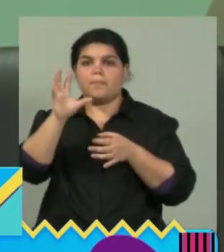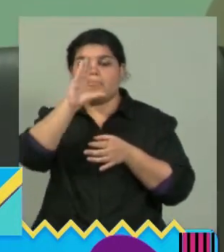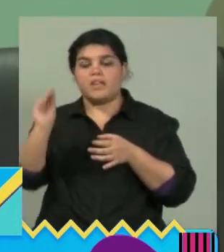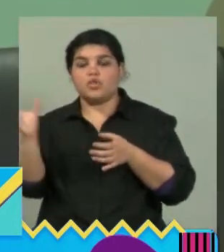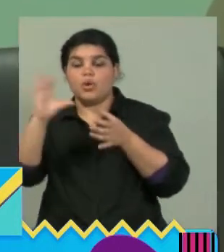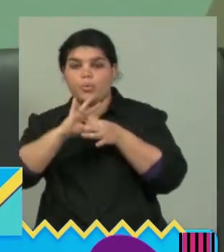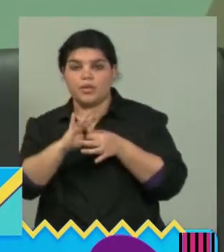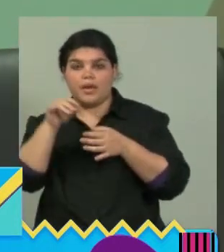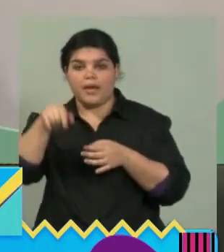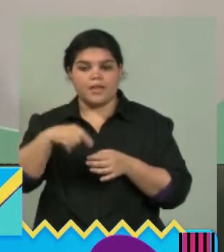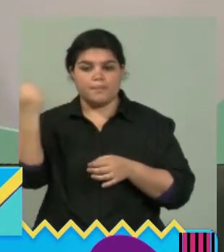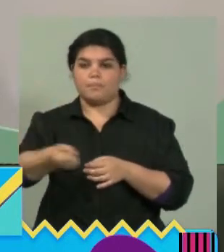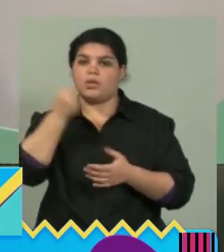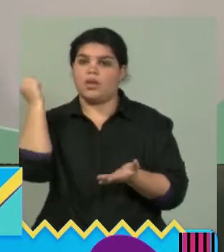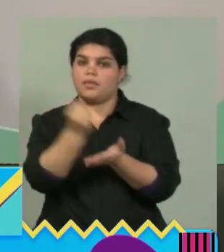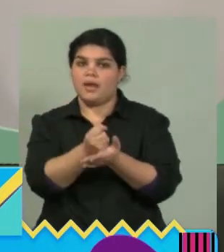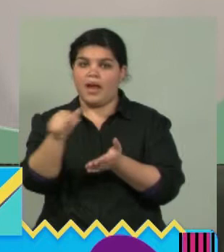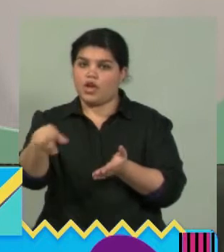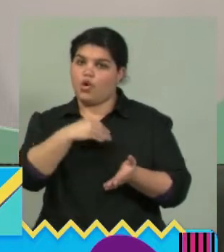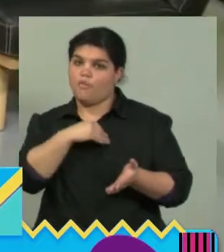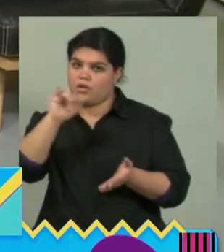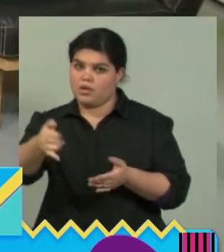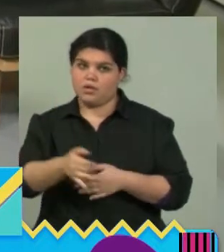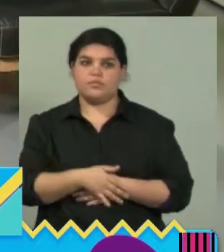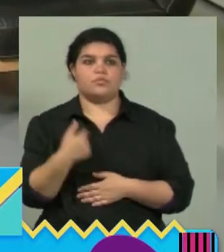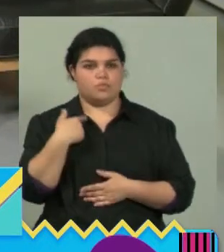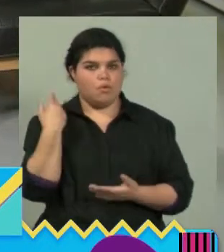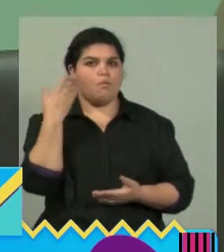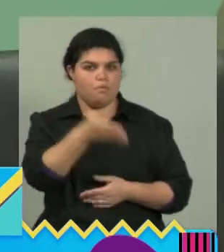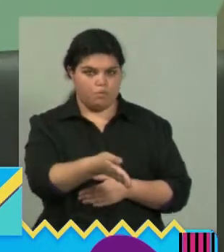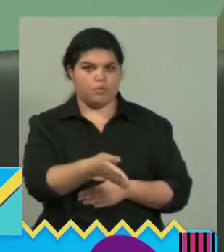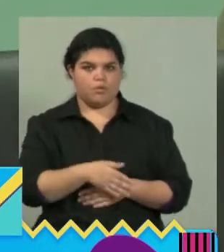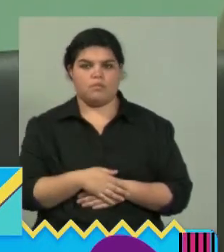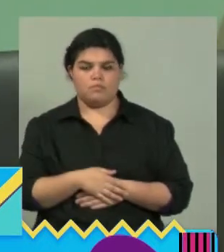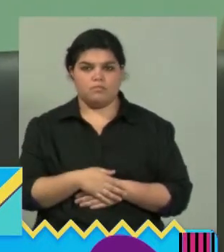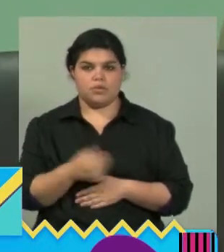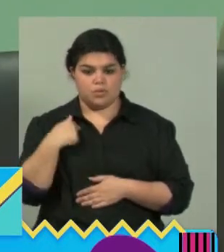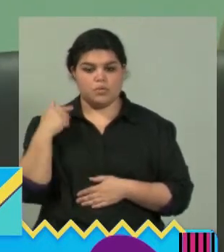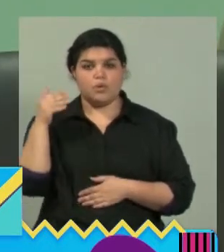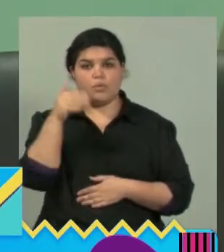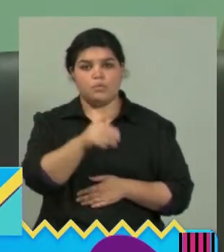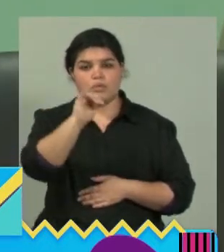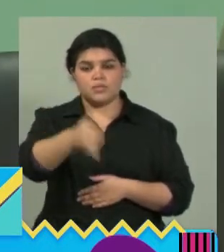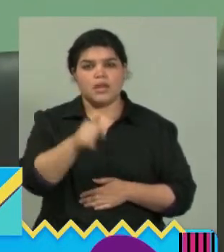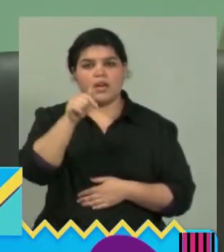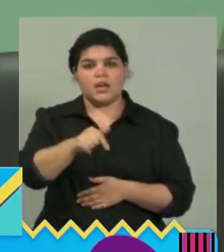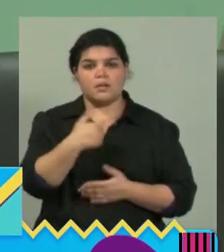organismo internacional en el cual yo creo que habría que confiar. Yo estuve presente cuando se hizo la